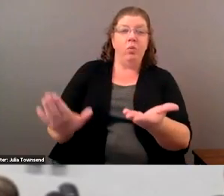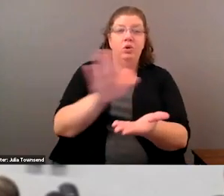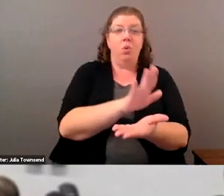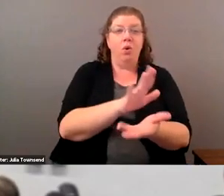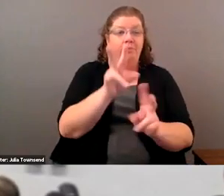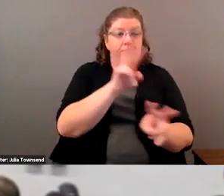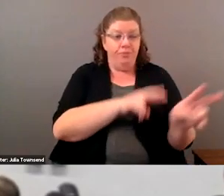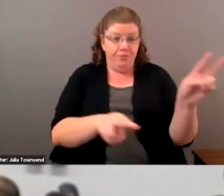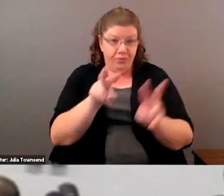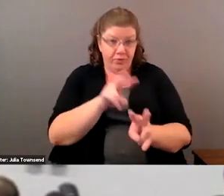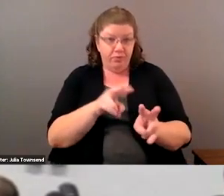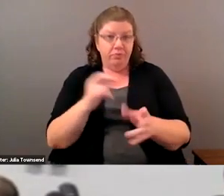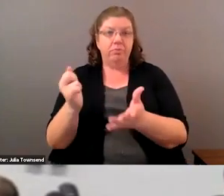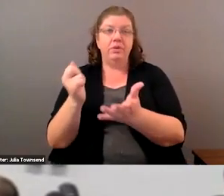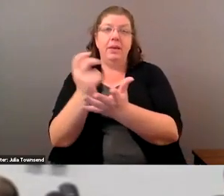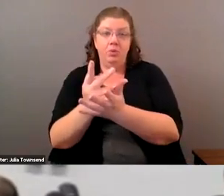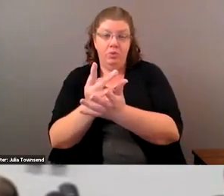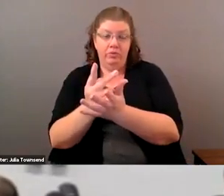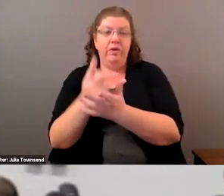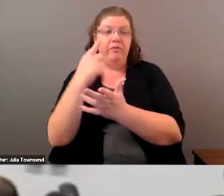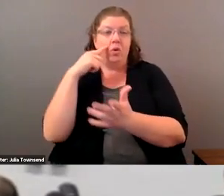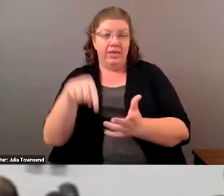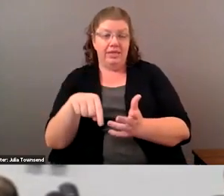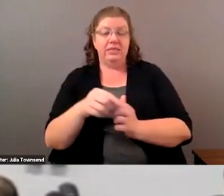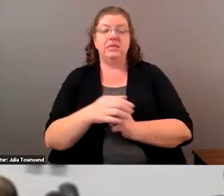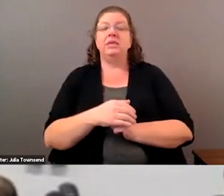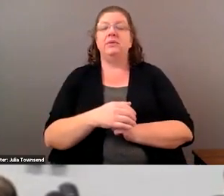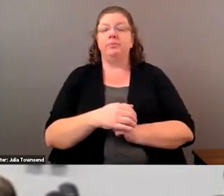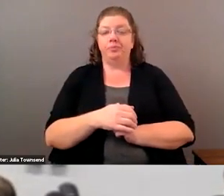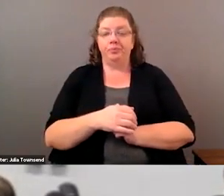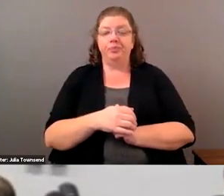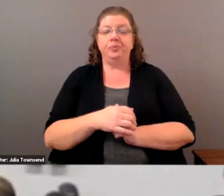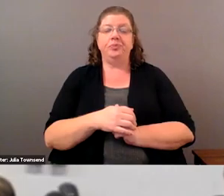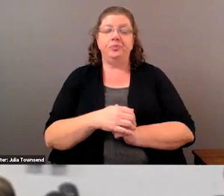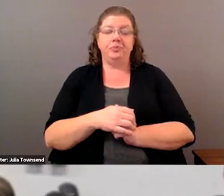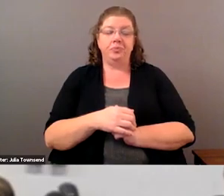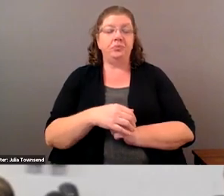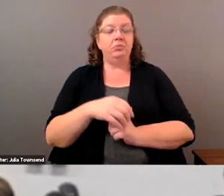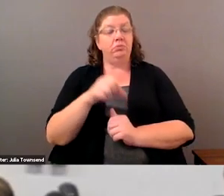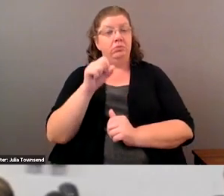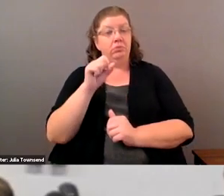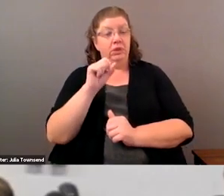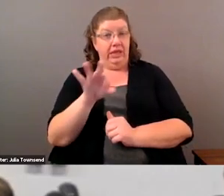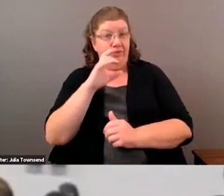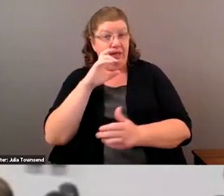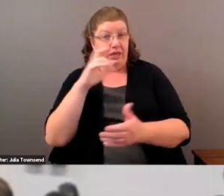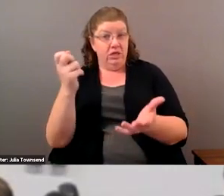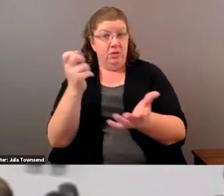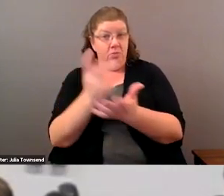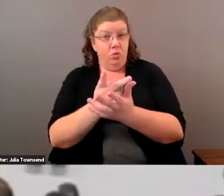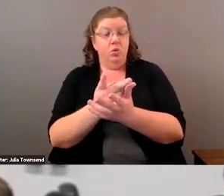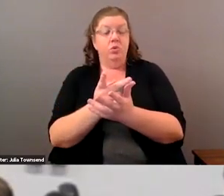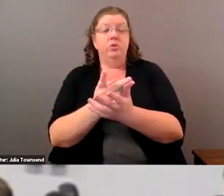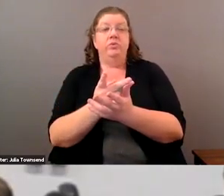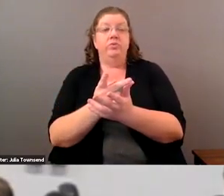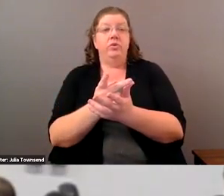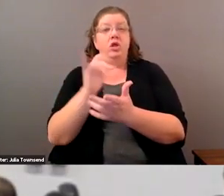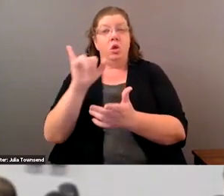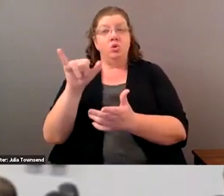ojalá que han tenido la oportunidad de verlas y éstas están para su revisión y su aprobación en este asunto en